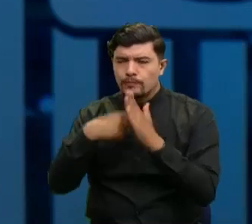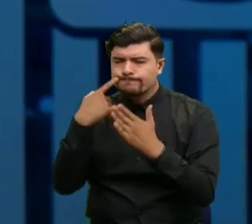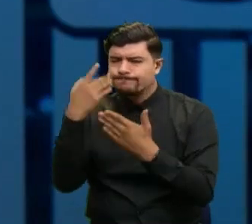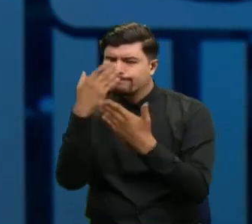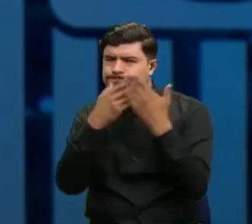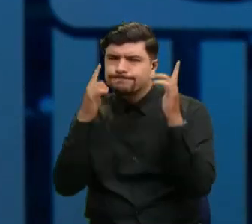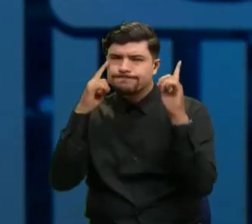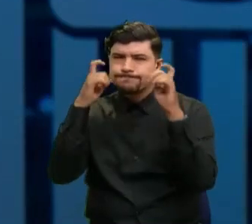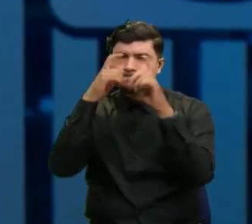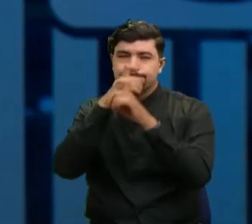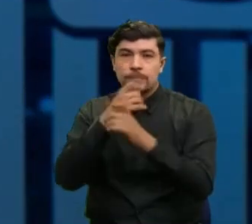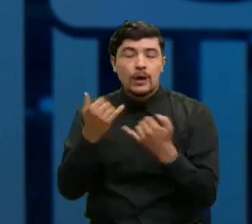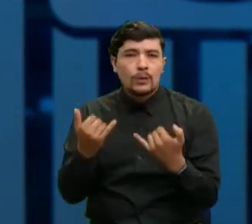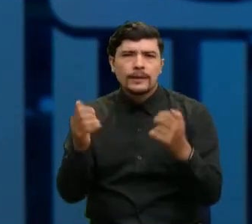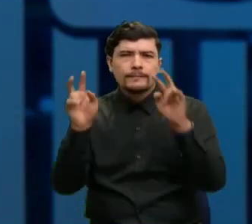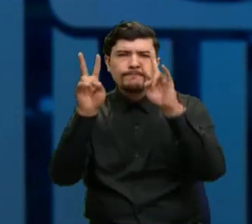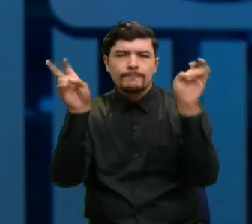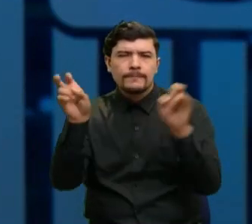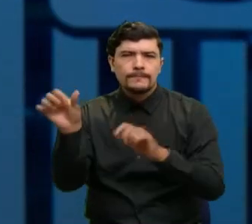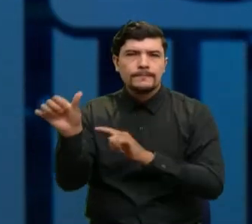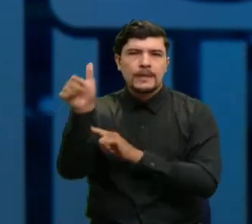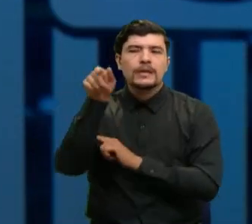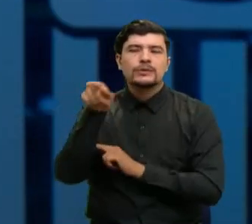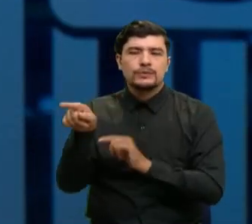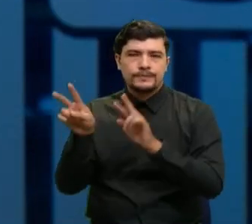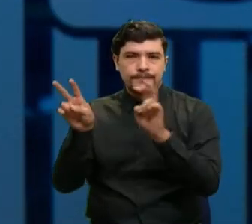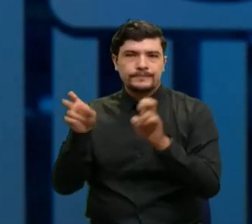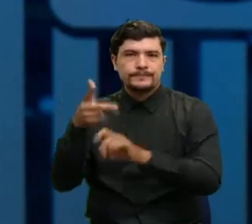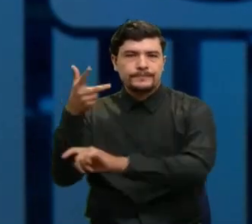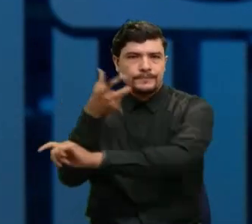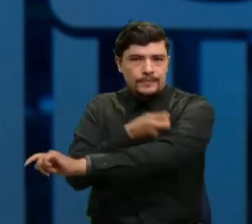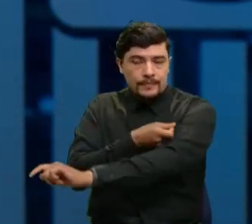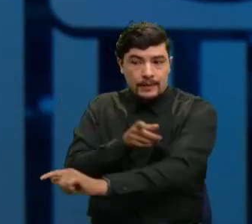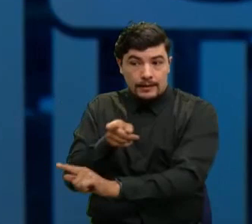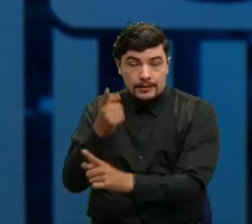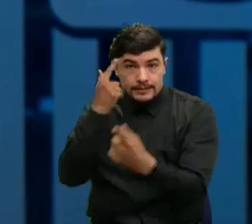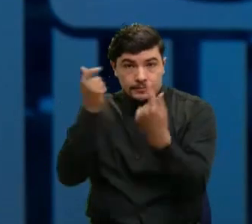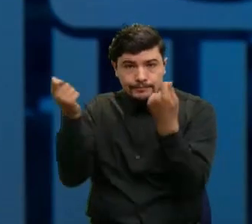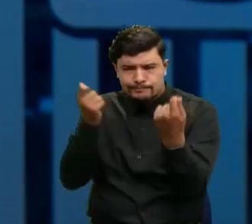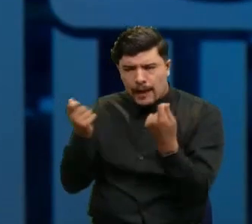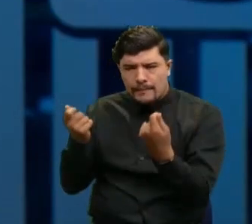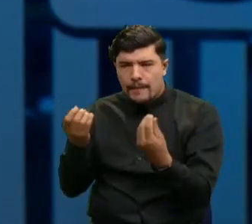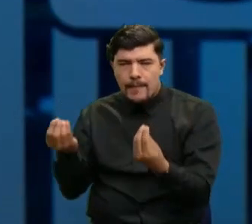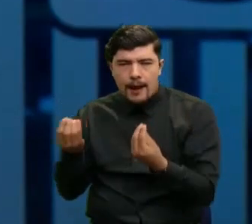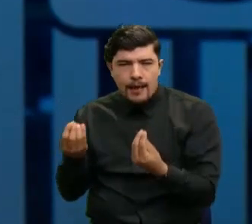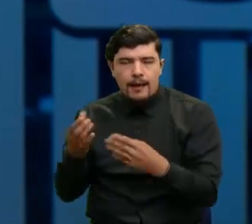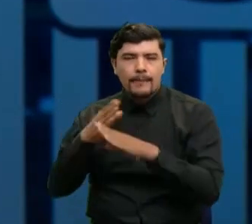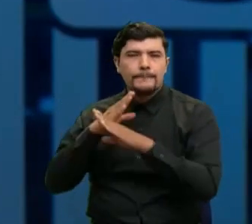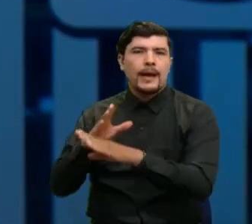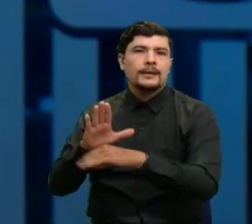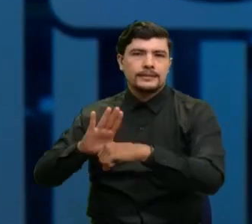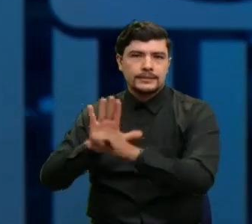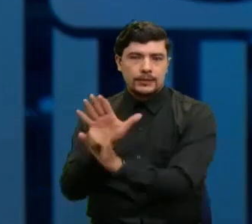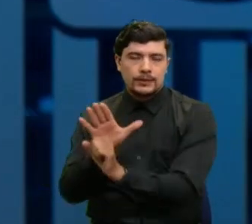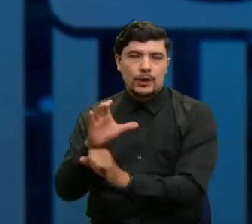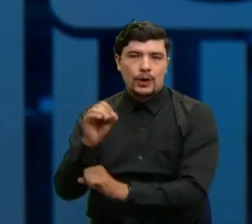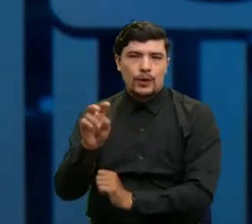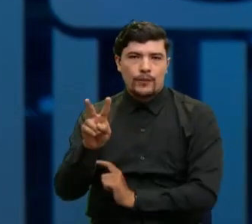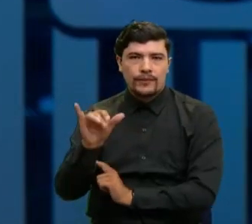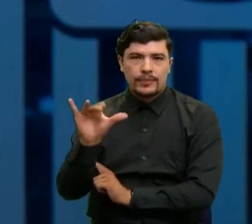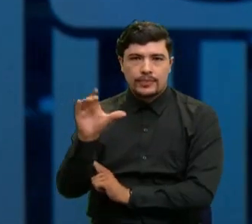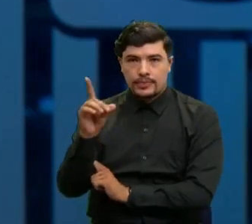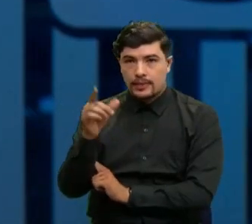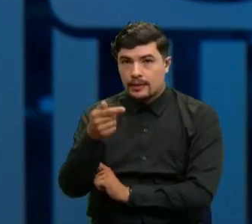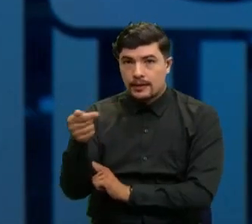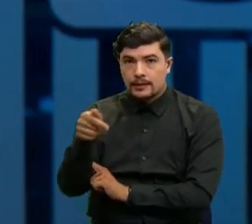vacunación, una de las principales estrategias que se ha utilizado para hacerle frente a la propagación del COVID-19. Por eso, en el día de hoy nos acompaña